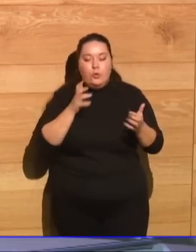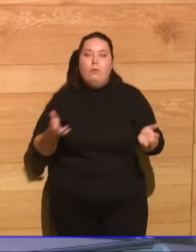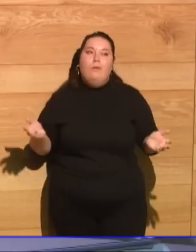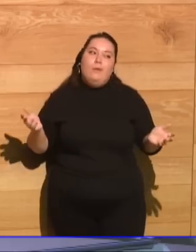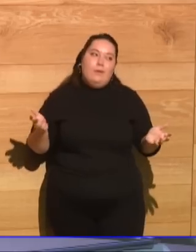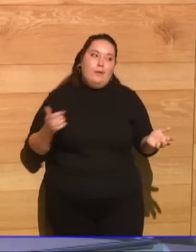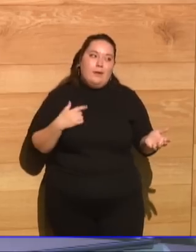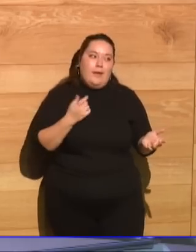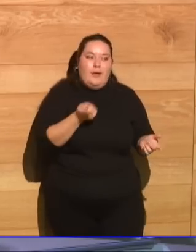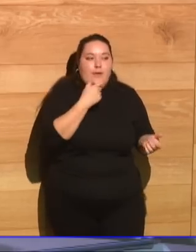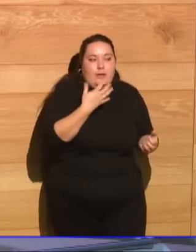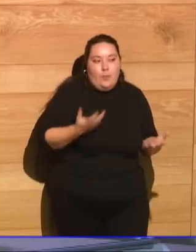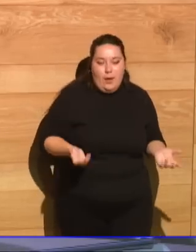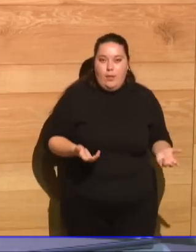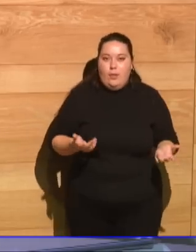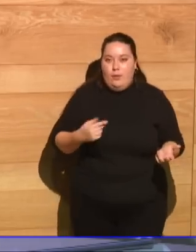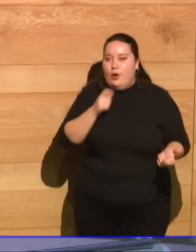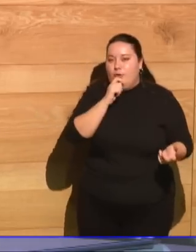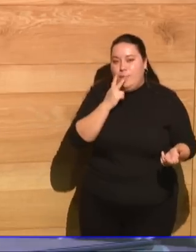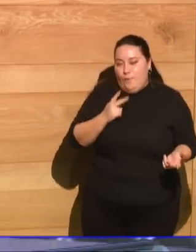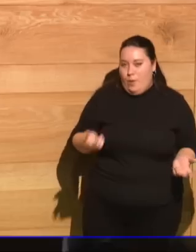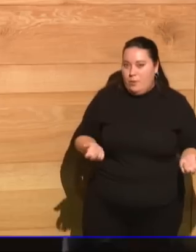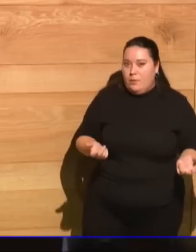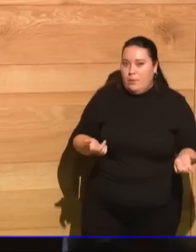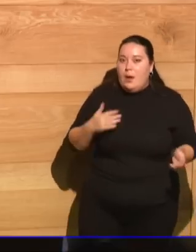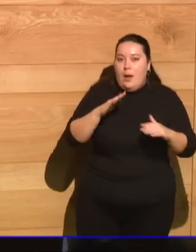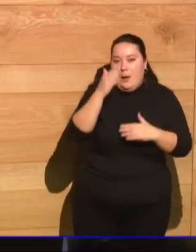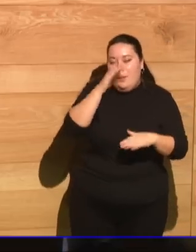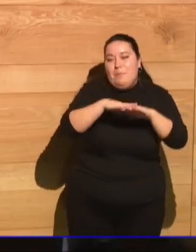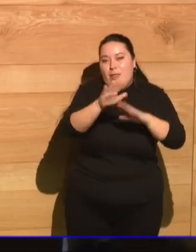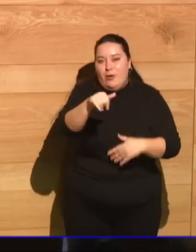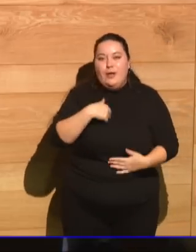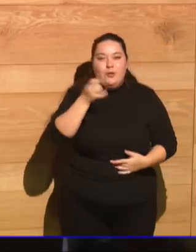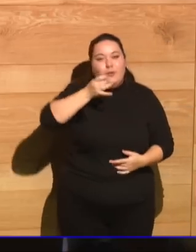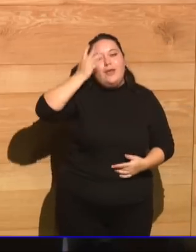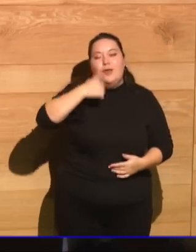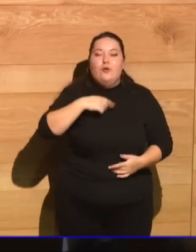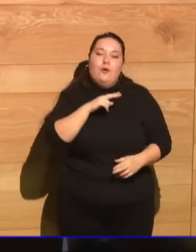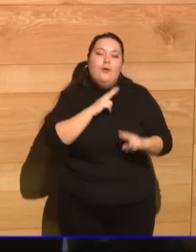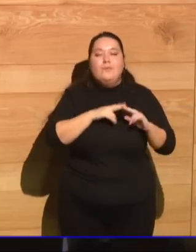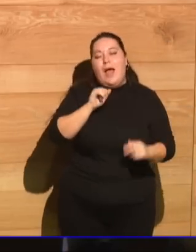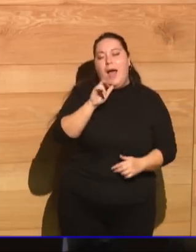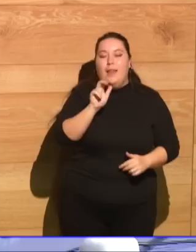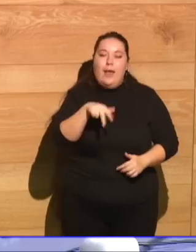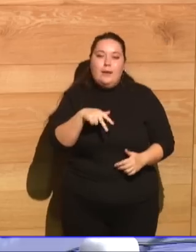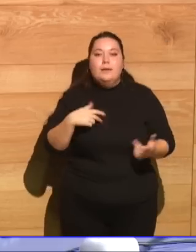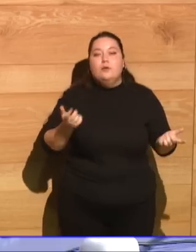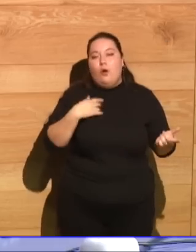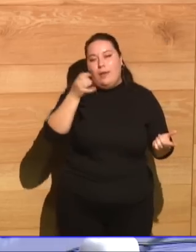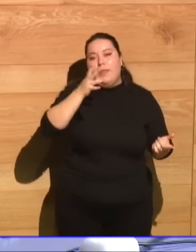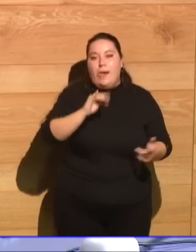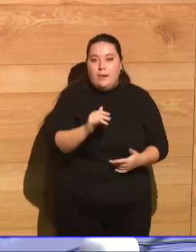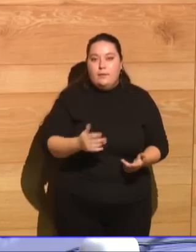tomado? ¿Qué habéis De- tomado? Para decir que sí. Perdone, que Sí. tengo una idea, soy Alan Parker. Alan Parker. Que tengo una